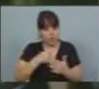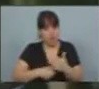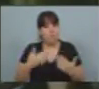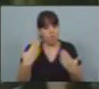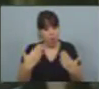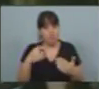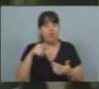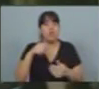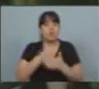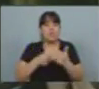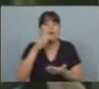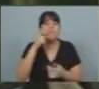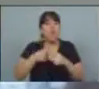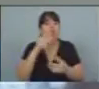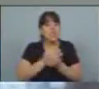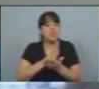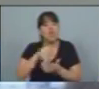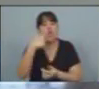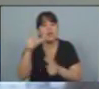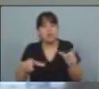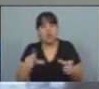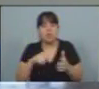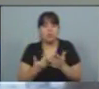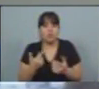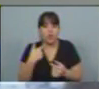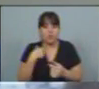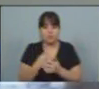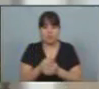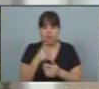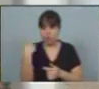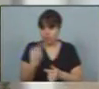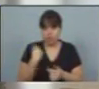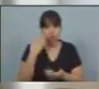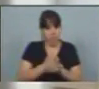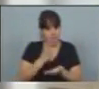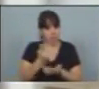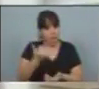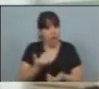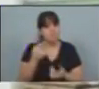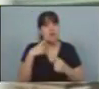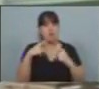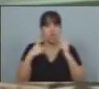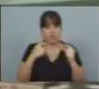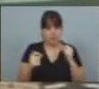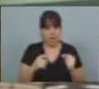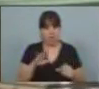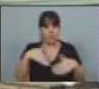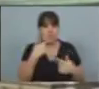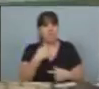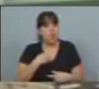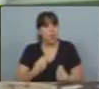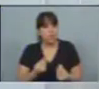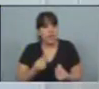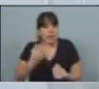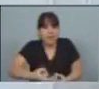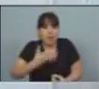¡A cruzar los dedos! Yo acá se lo voy a explicar, digamos. Si nosotros tenemos todo el derecho de protestar, el sentido de la pregunta que usted me hace no lo